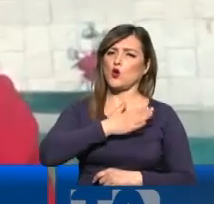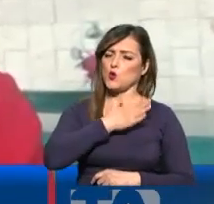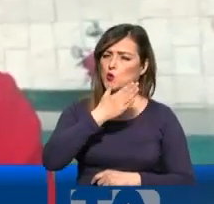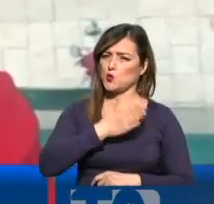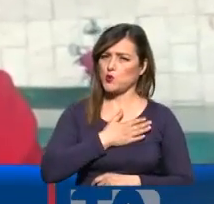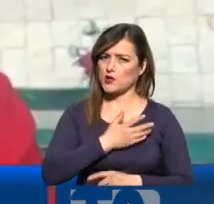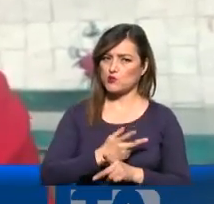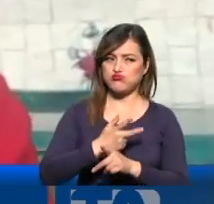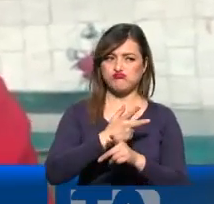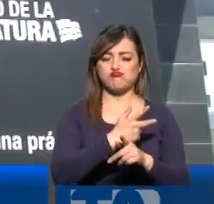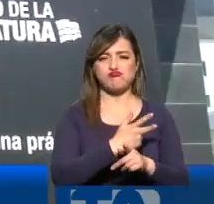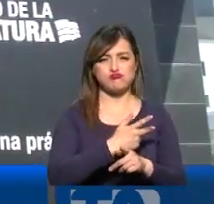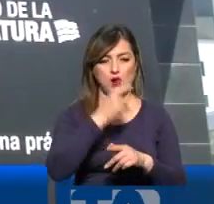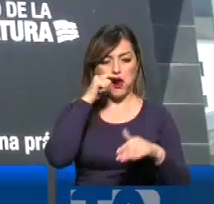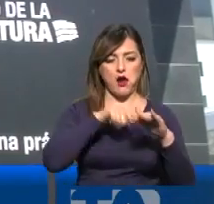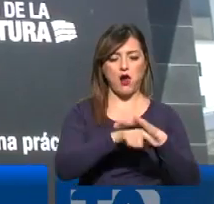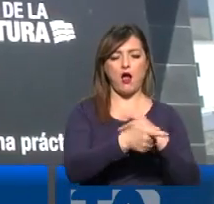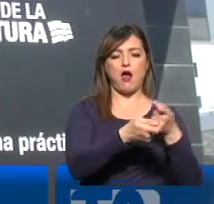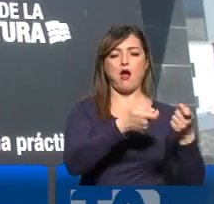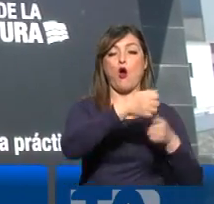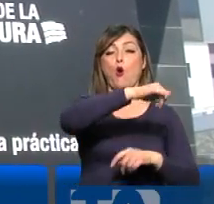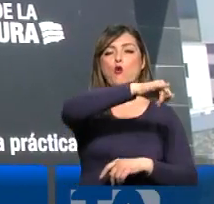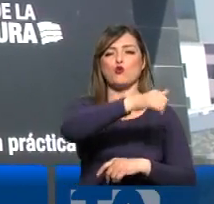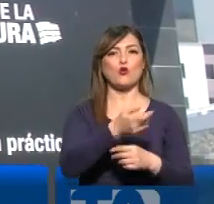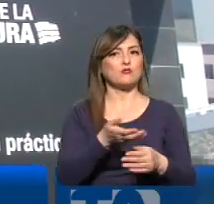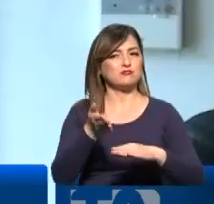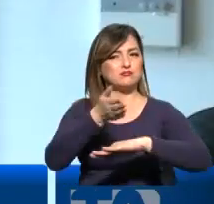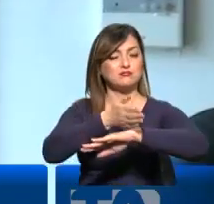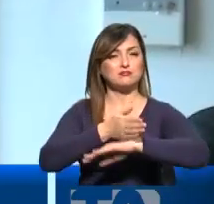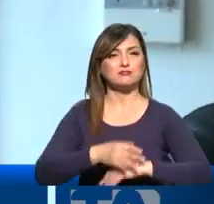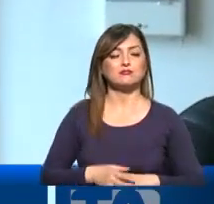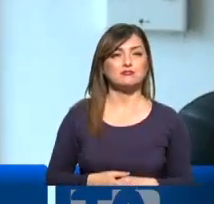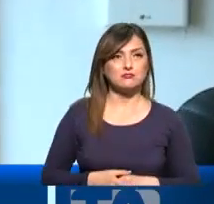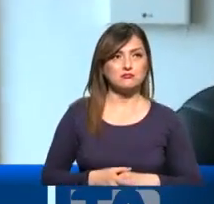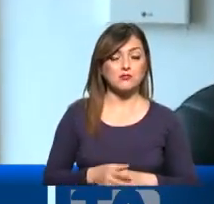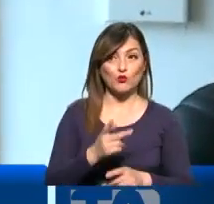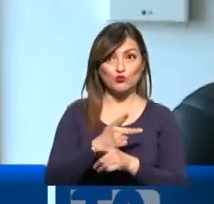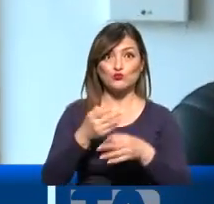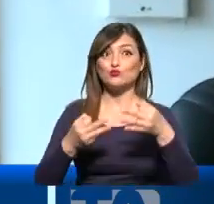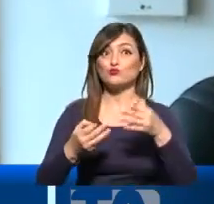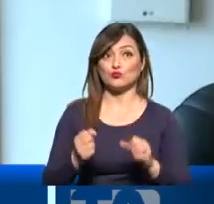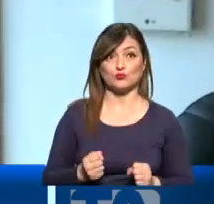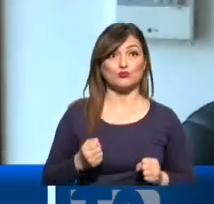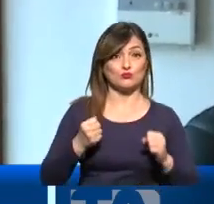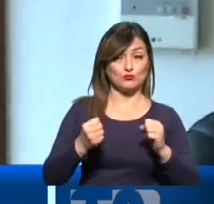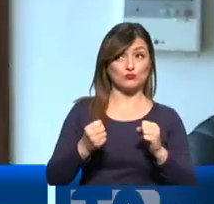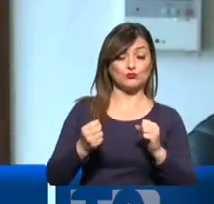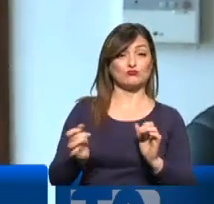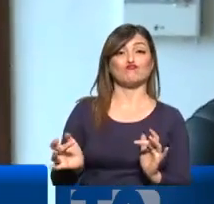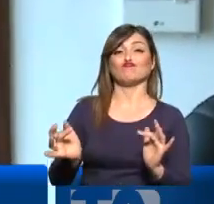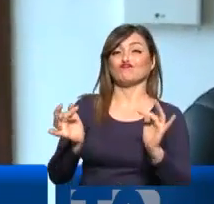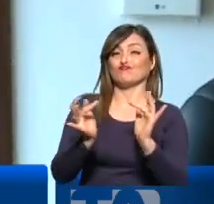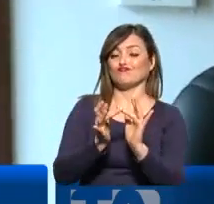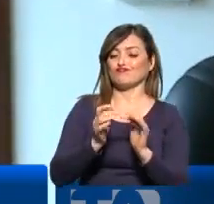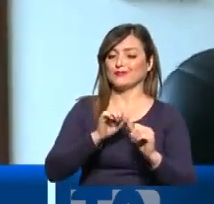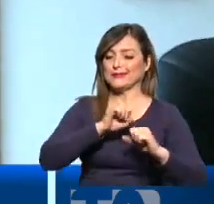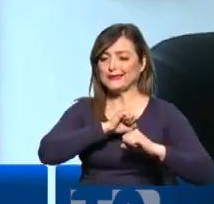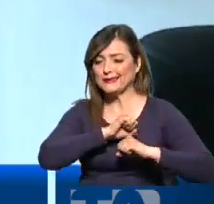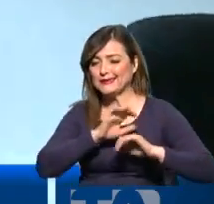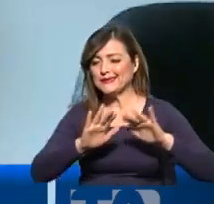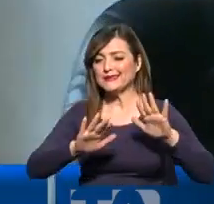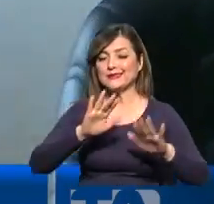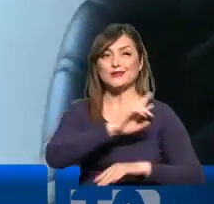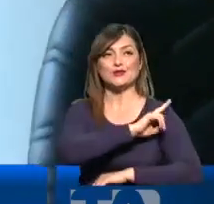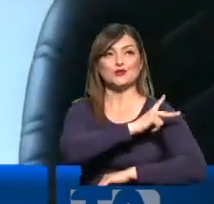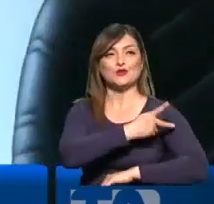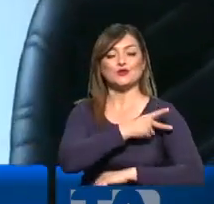ya bastante manoseado ha sido. No obstante, en el Consejo de la Judicatura hay más personajes con poder y cercanos a Jorge Yunda. El vocal